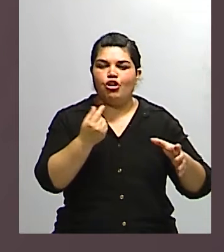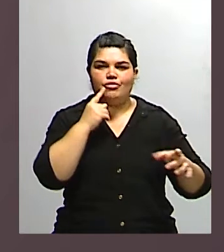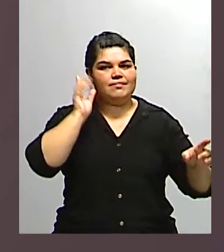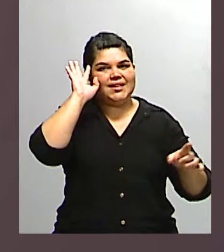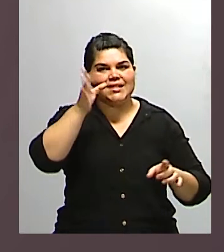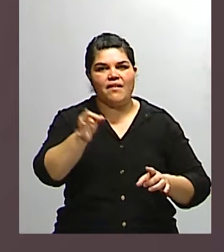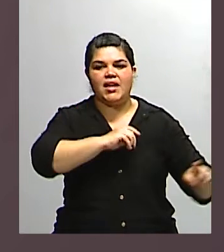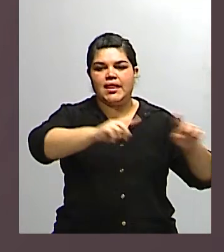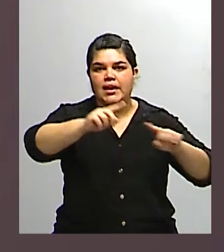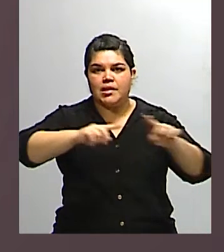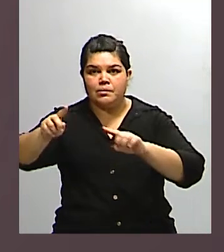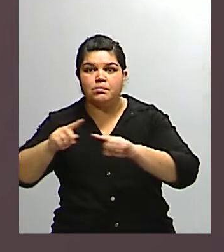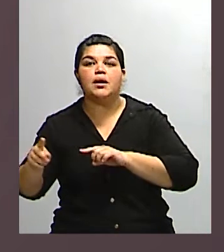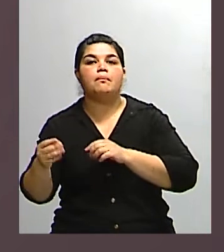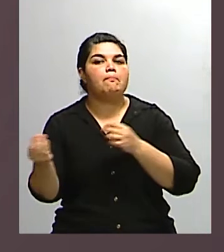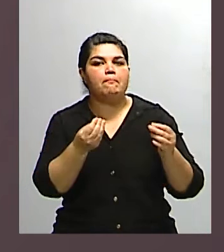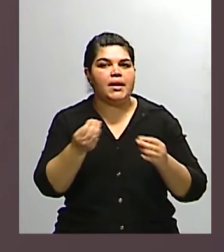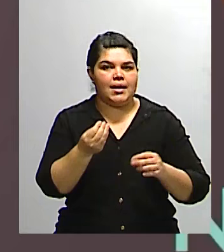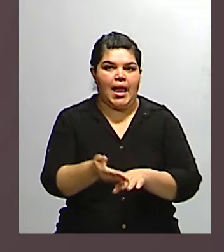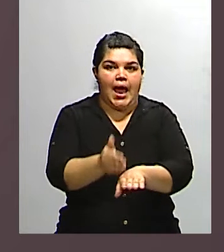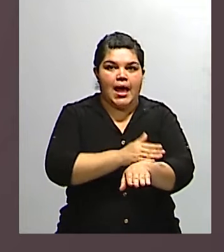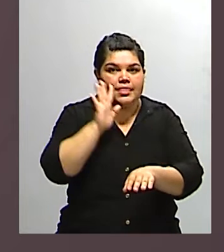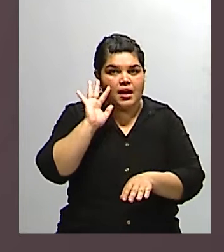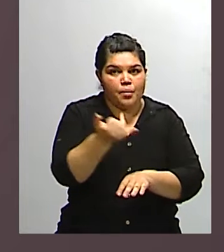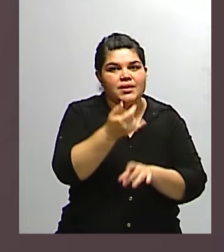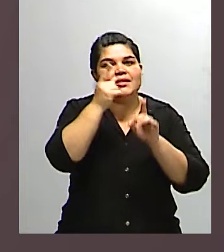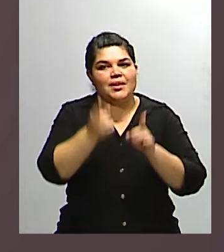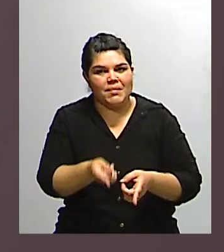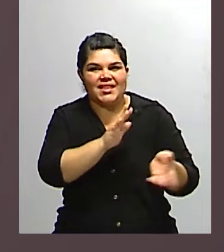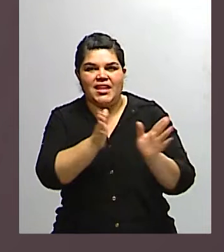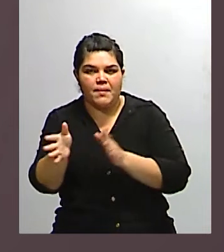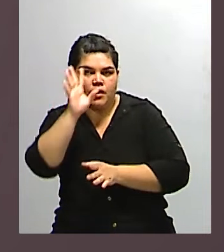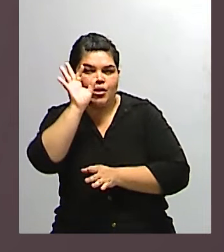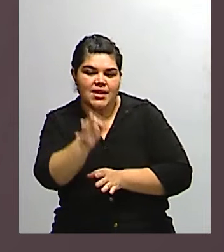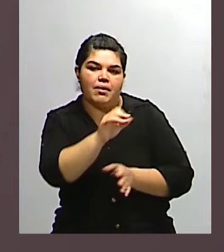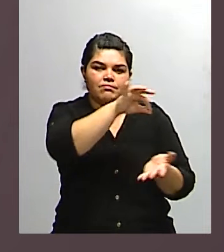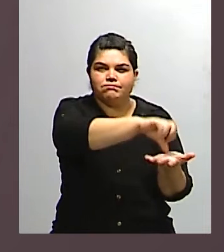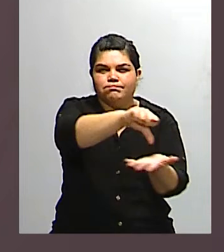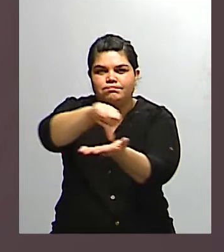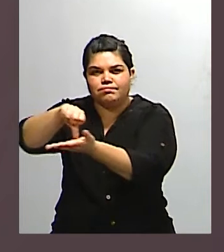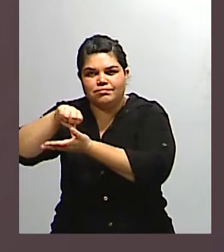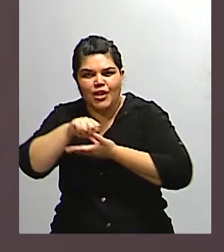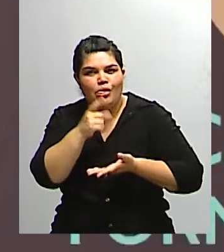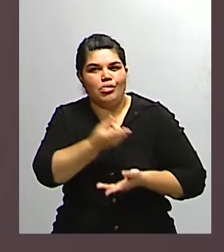el tratamiento. Entonces, una mujer que no tiene obra social y que, por ejemplo,